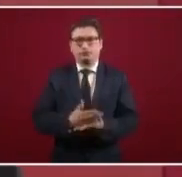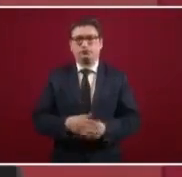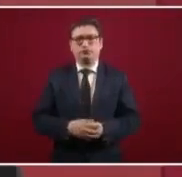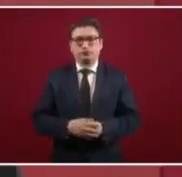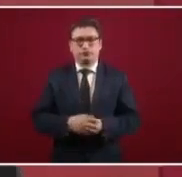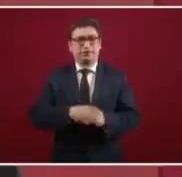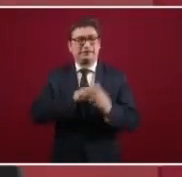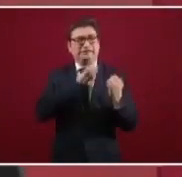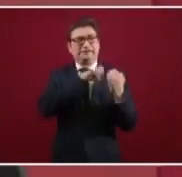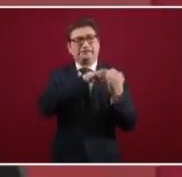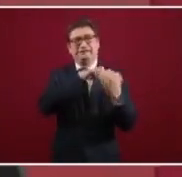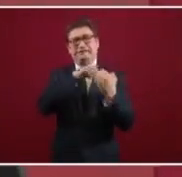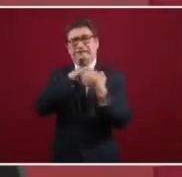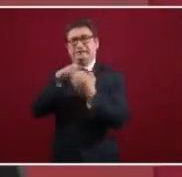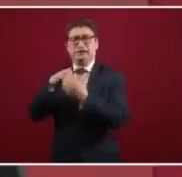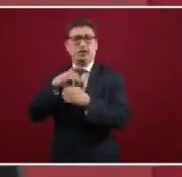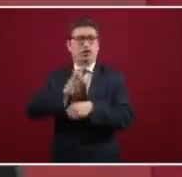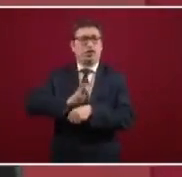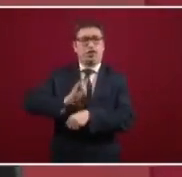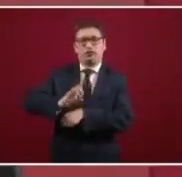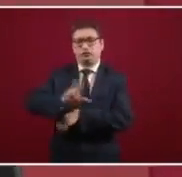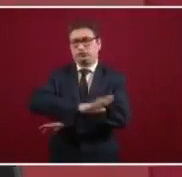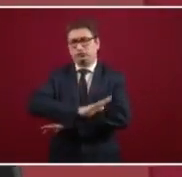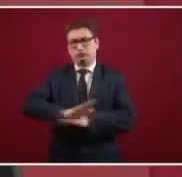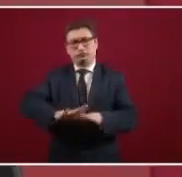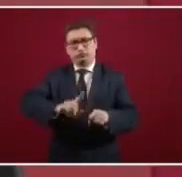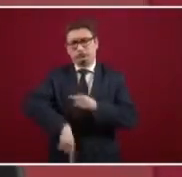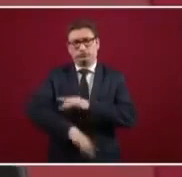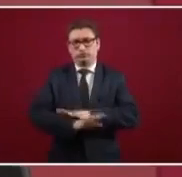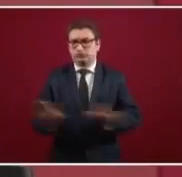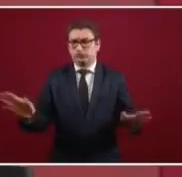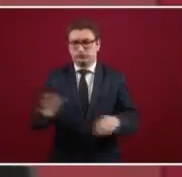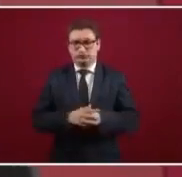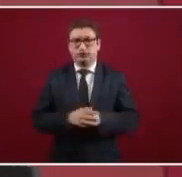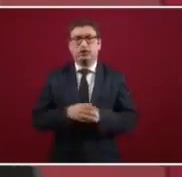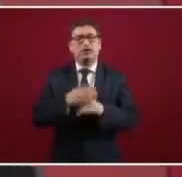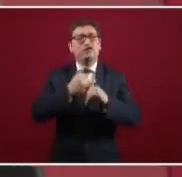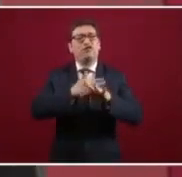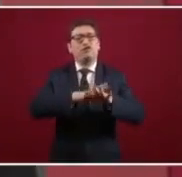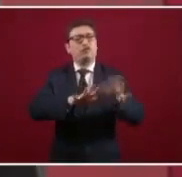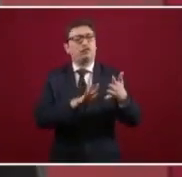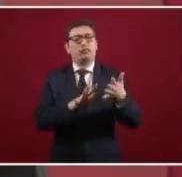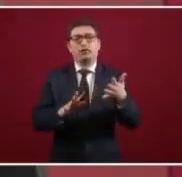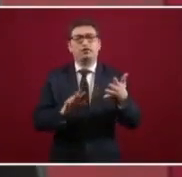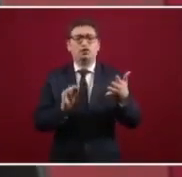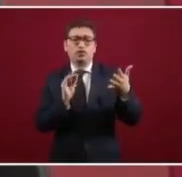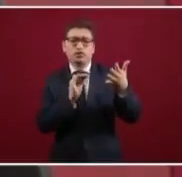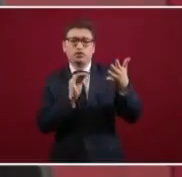de engaños y de simulación de maquillaje de cifras